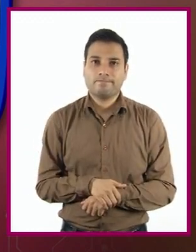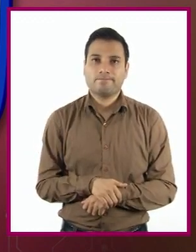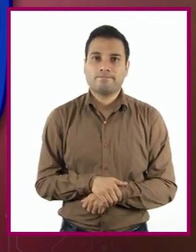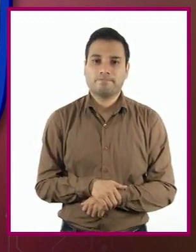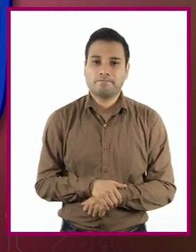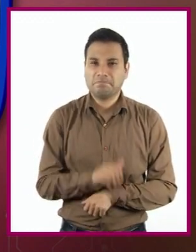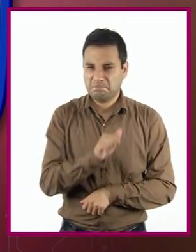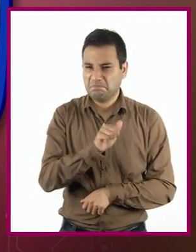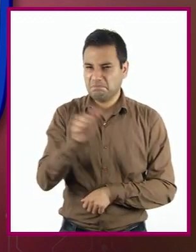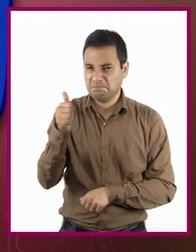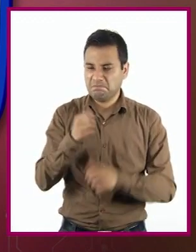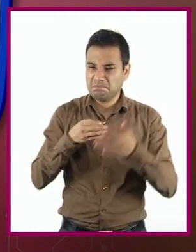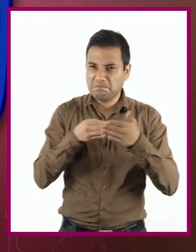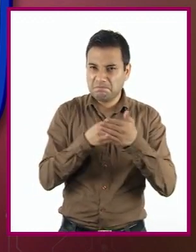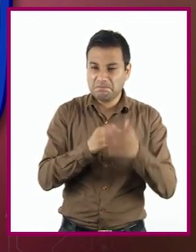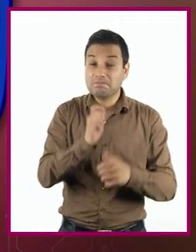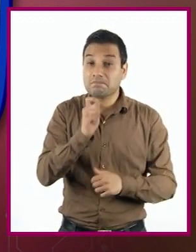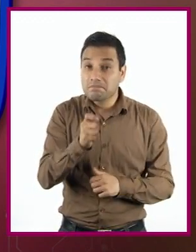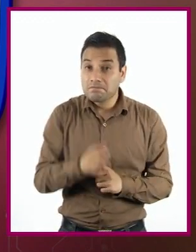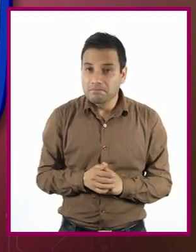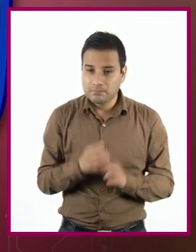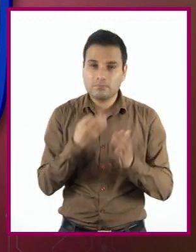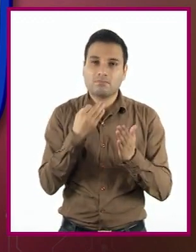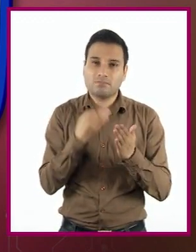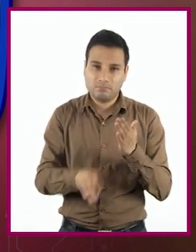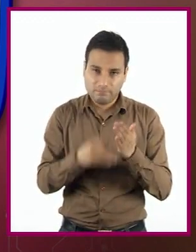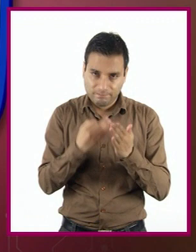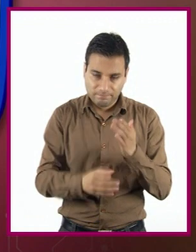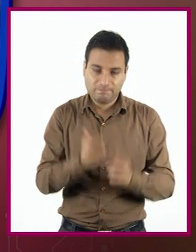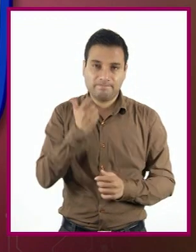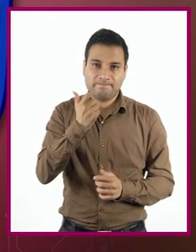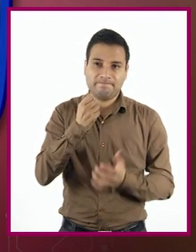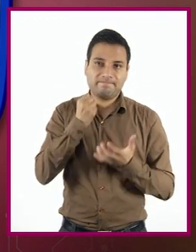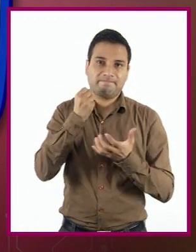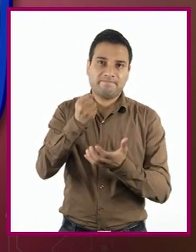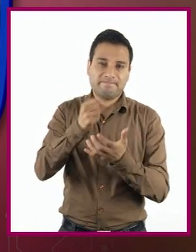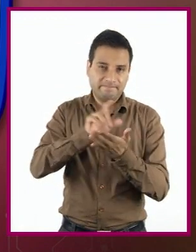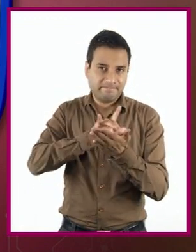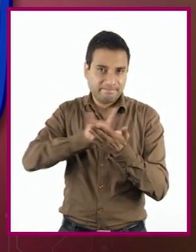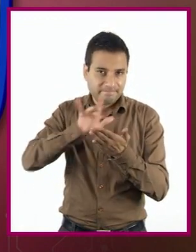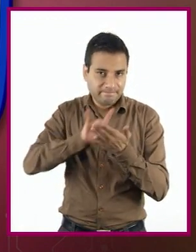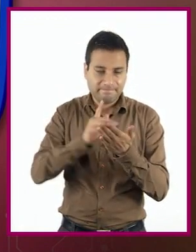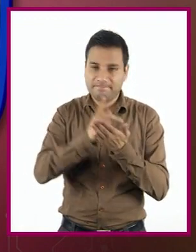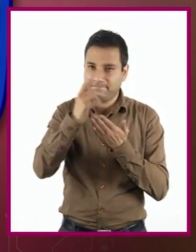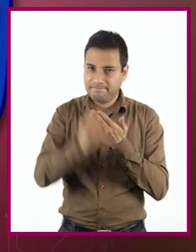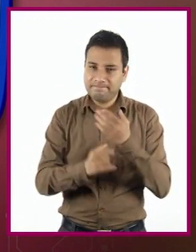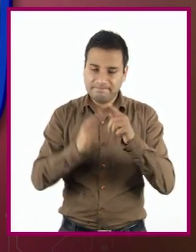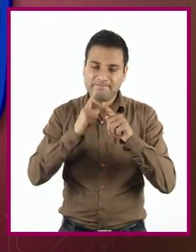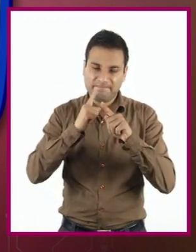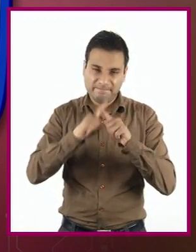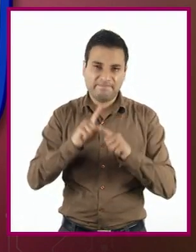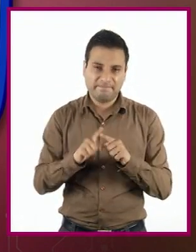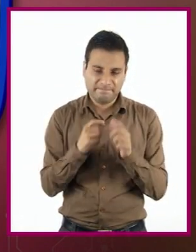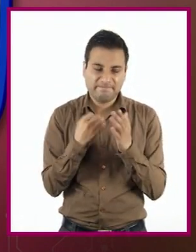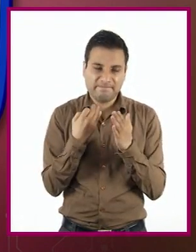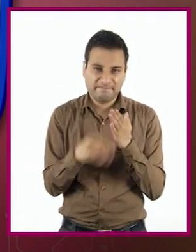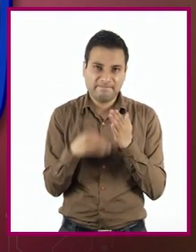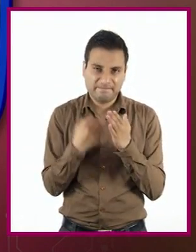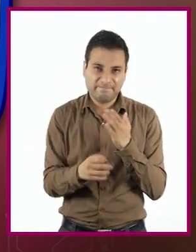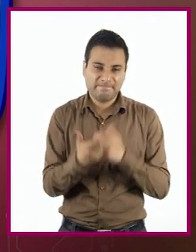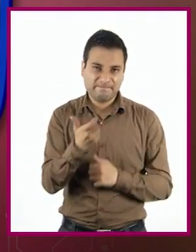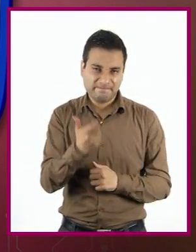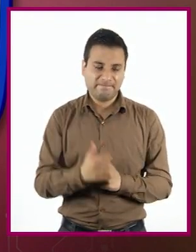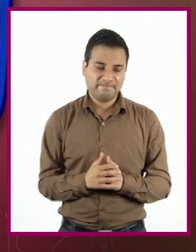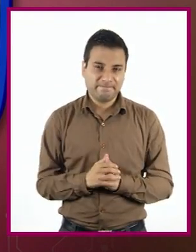los retos frecuentes es la falta de financiamiento para desarrollar los proyectos que deseamos desarrollar, que